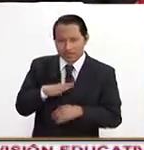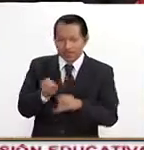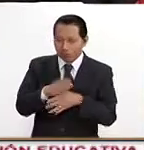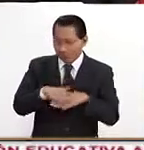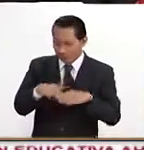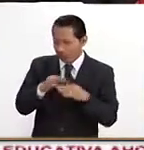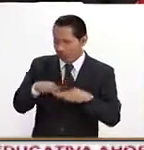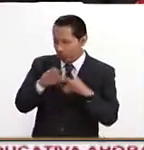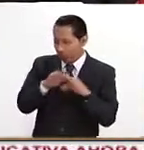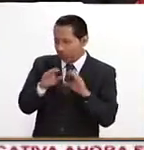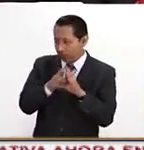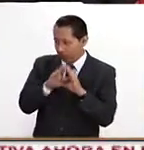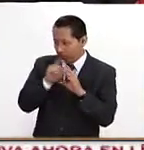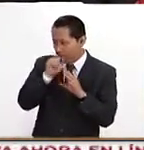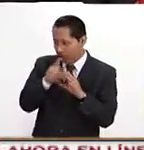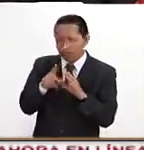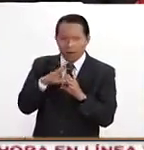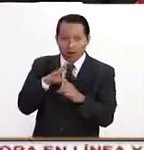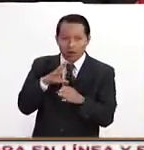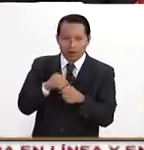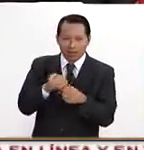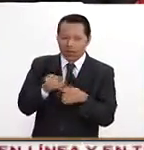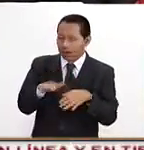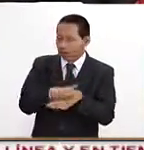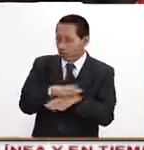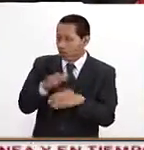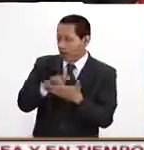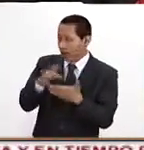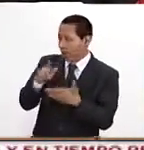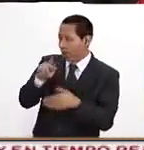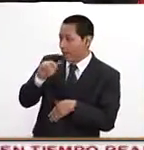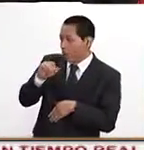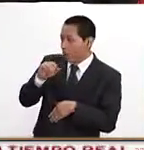importante como yo creo el factor de cambio muchas gracias por estar con nosotros